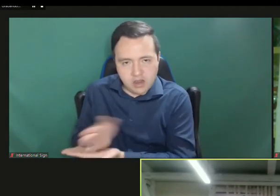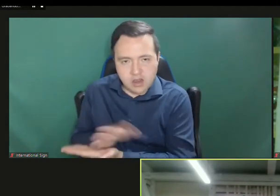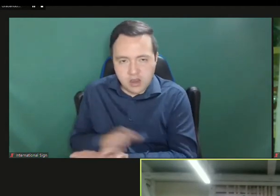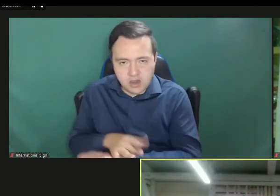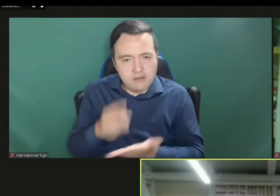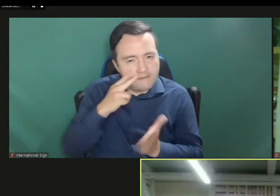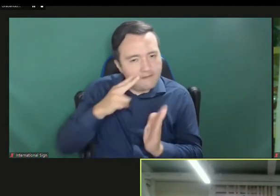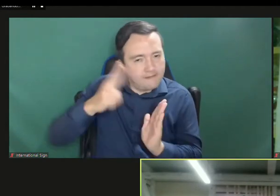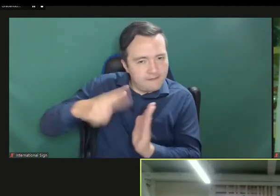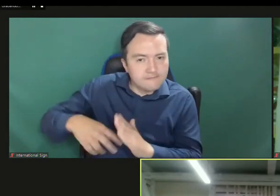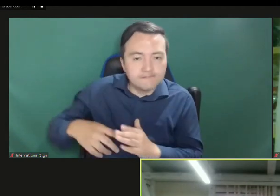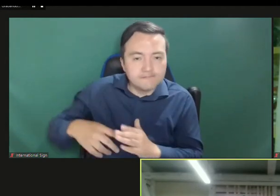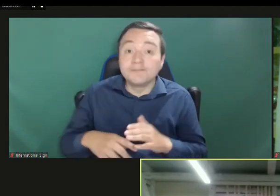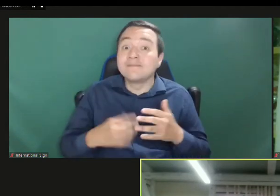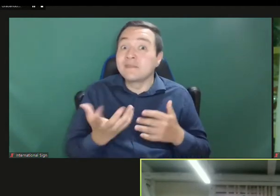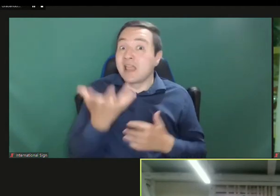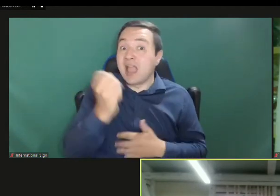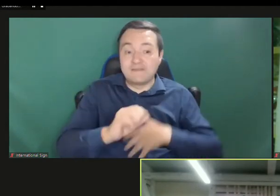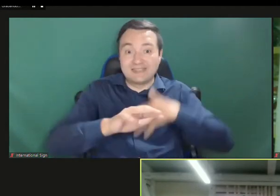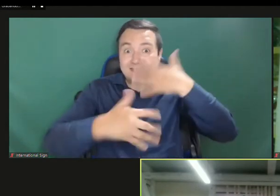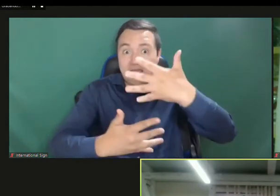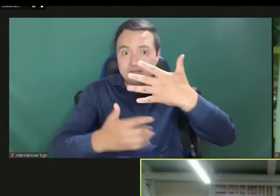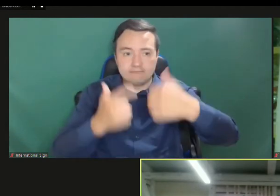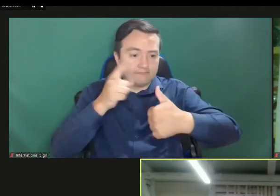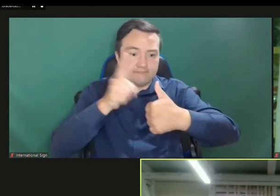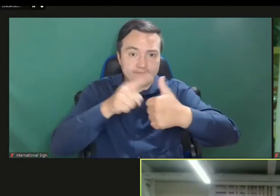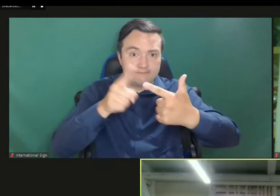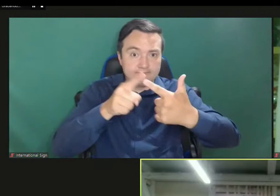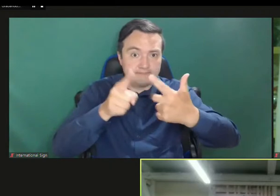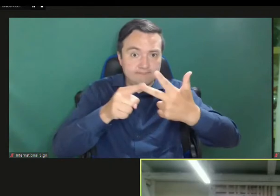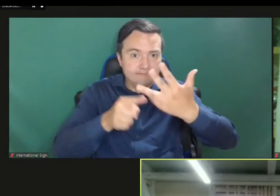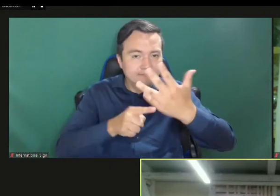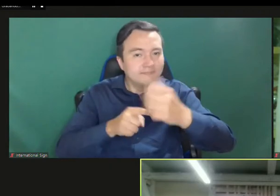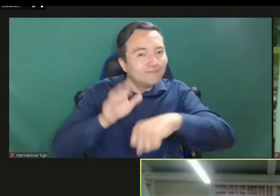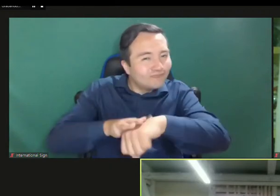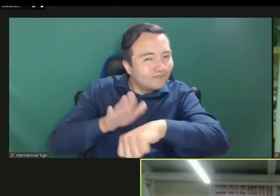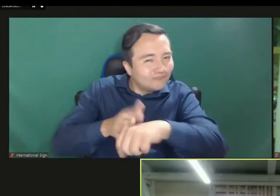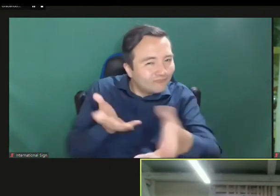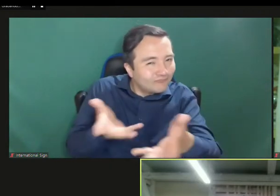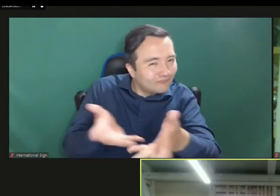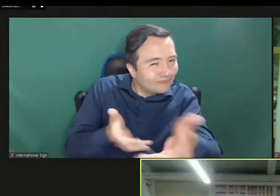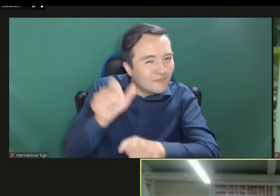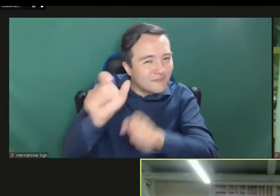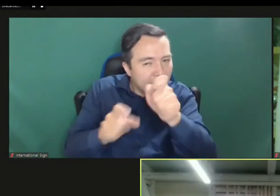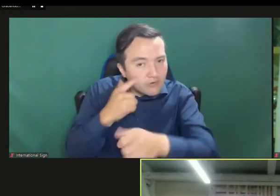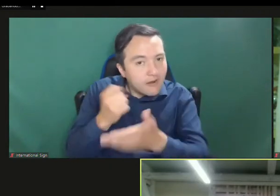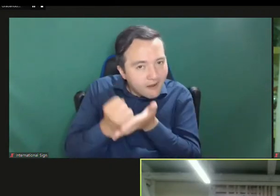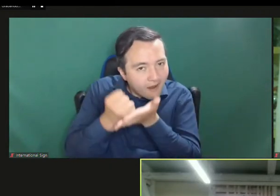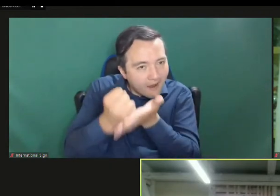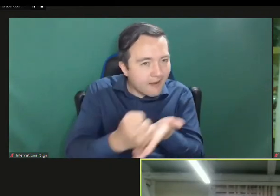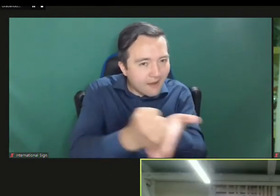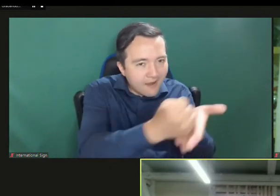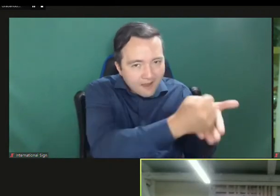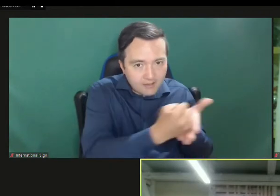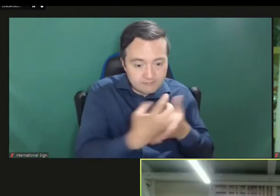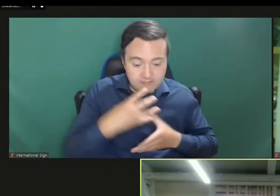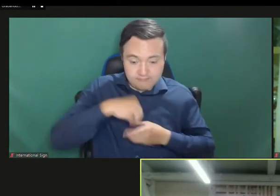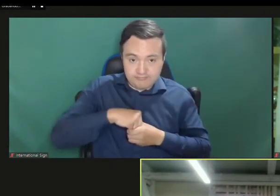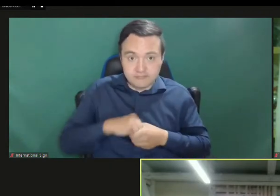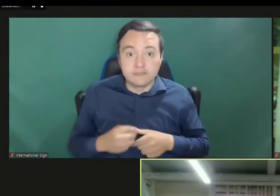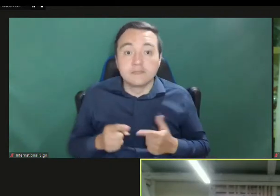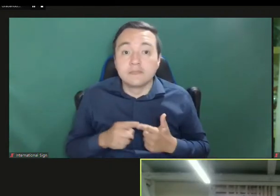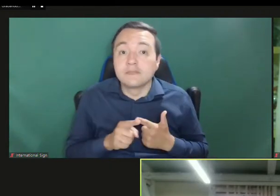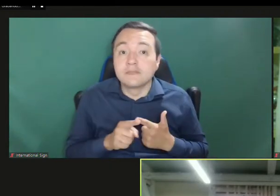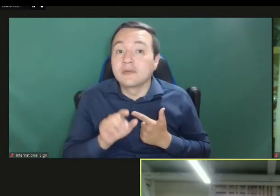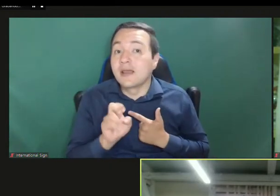ayudar a las personas mayores de edad con la cnt que viven con uno la cnt 19 lo que